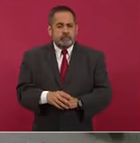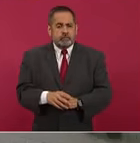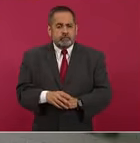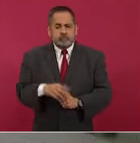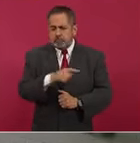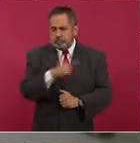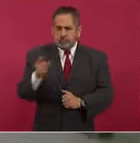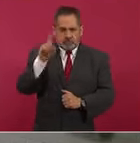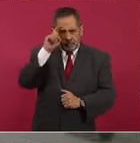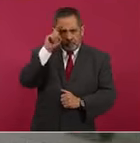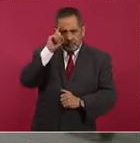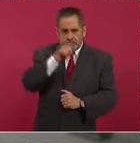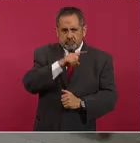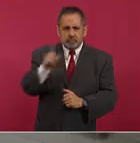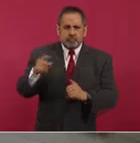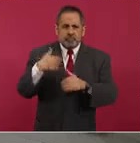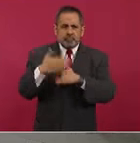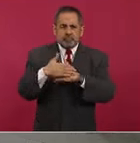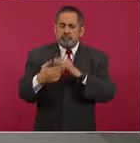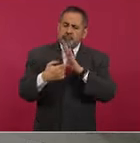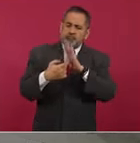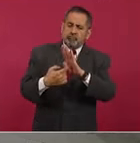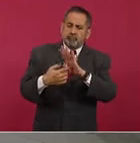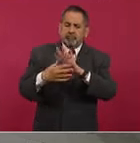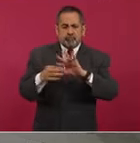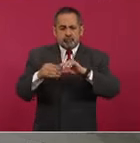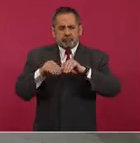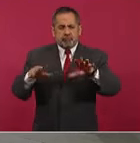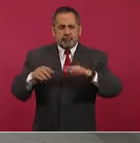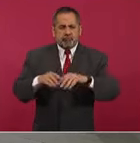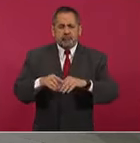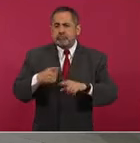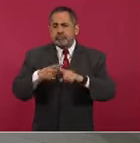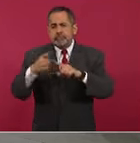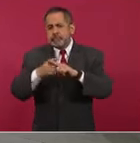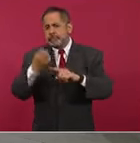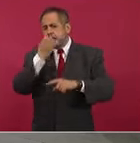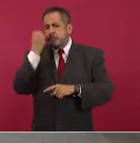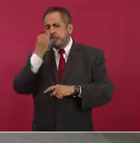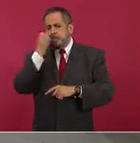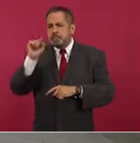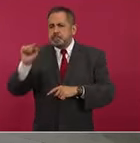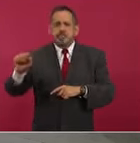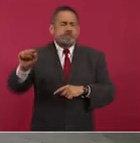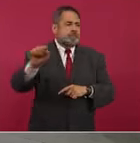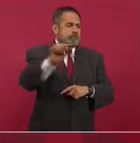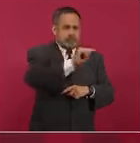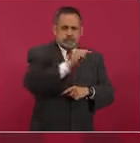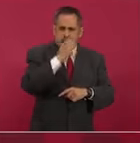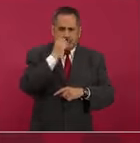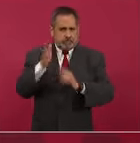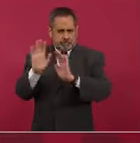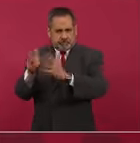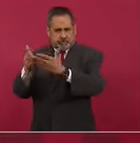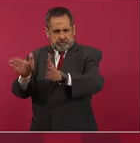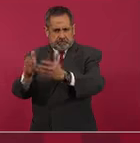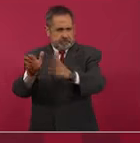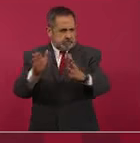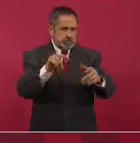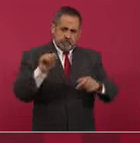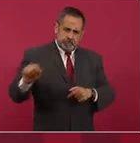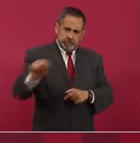Hugo presentara de todas las escuelas abiertas,